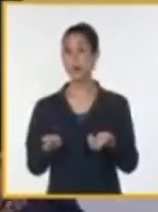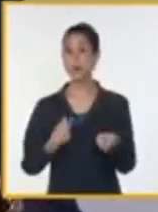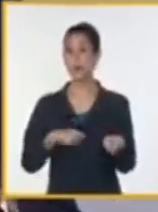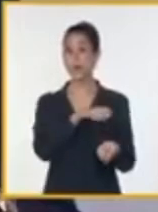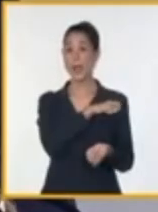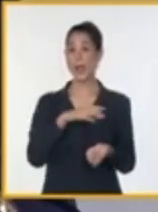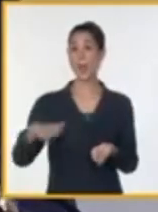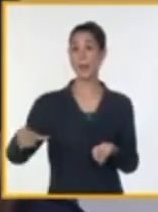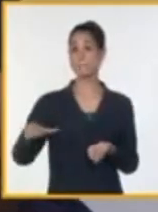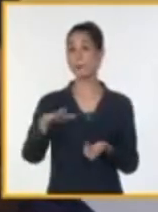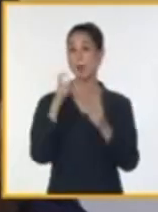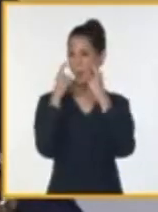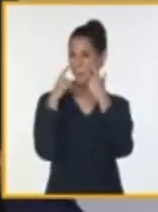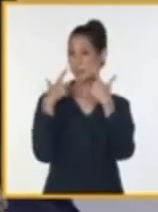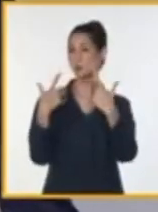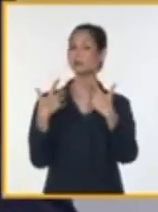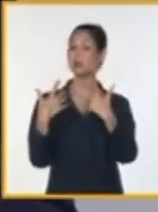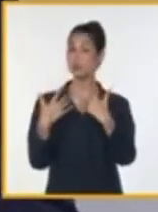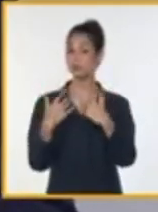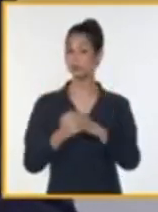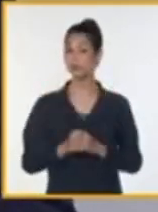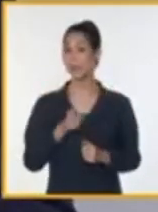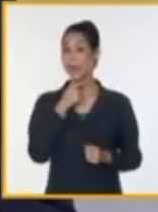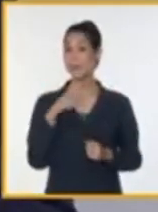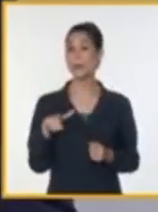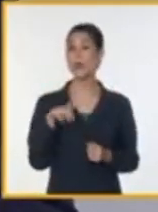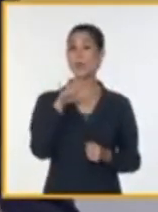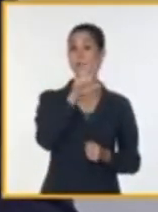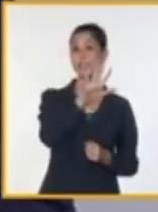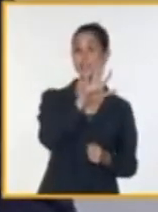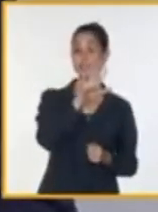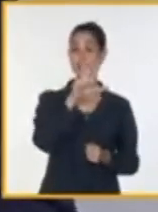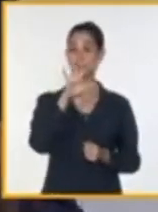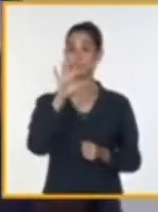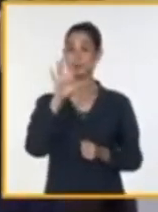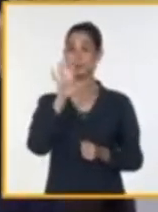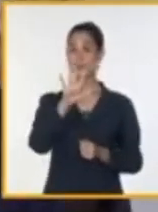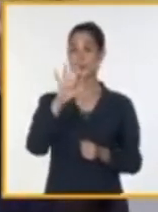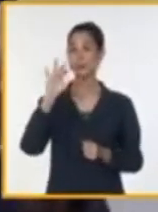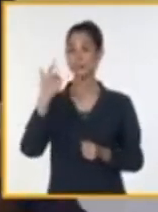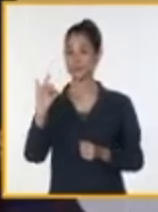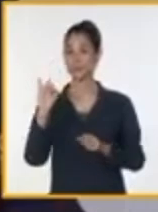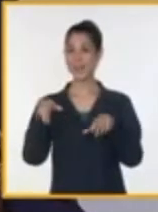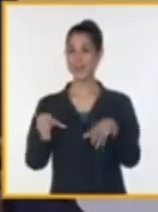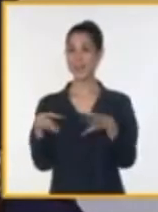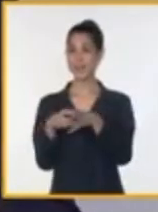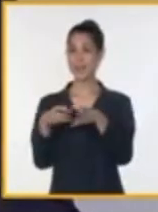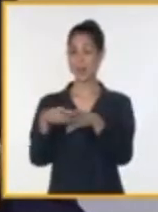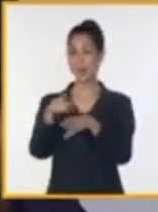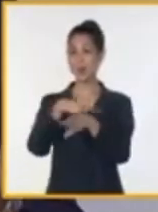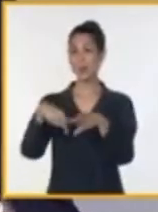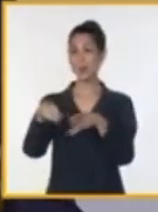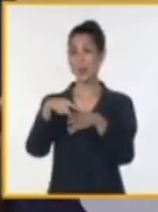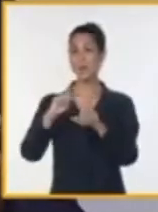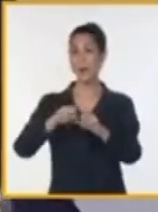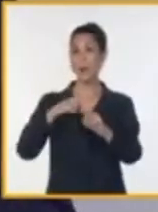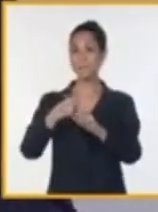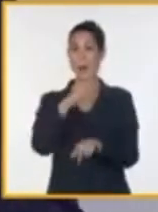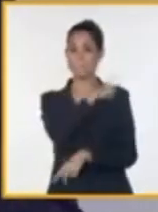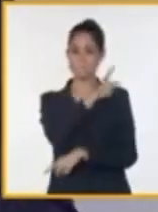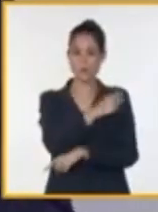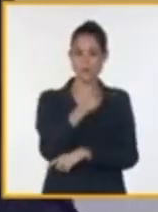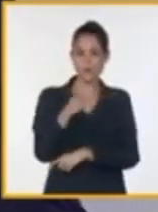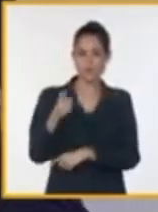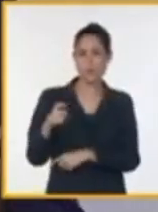nosotros vamos a seguir contando con los 577 combinados deportivos toda Nuestra fuerza técnica con profesores de Educación Física